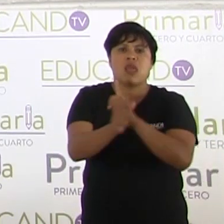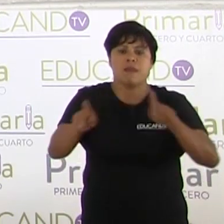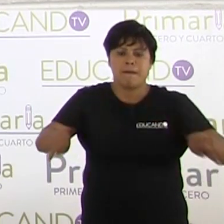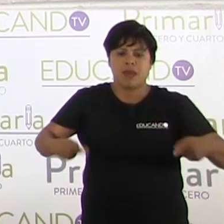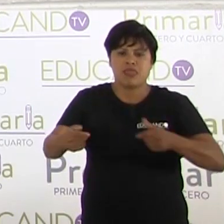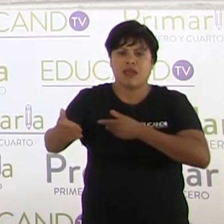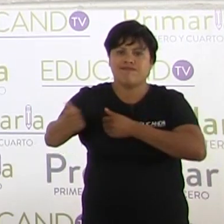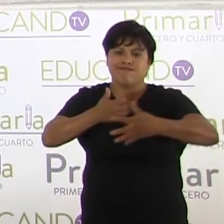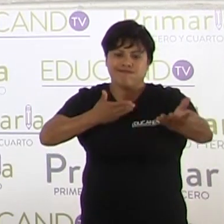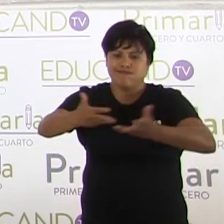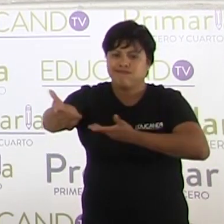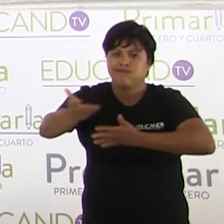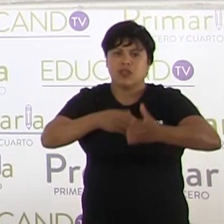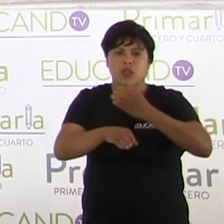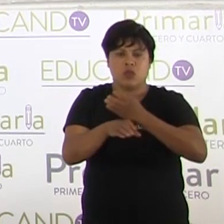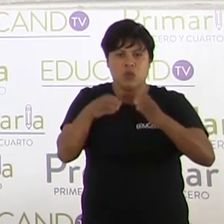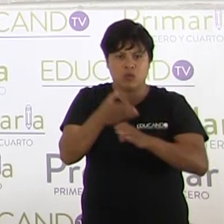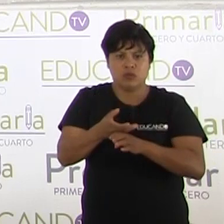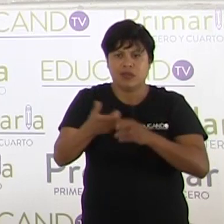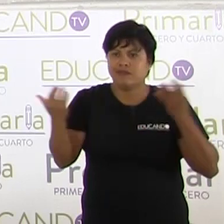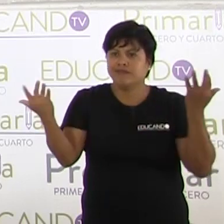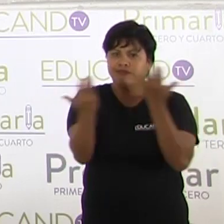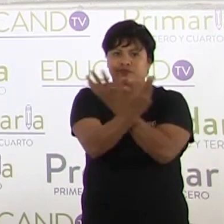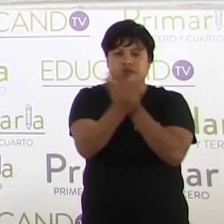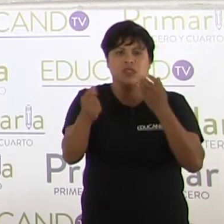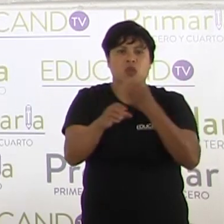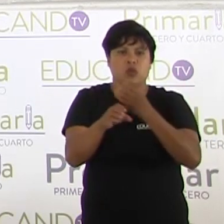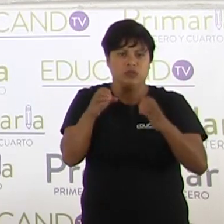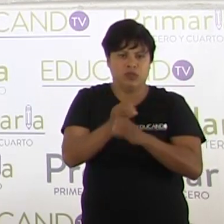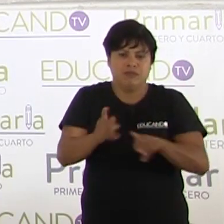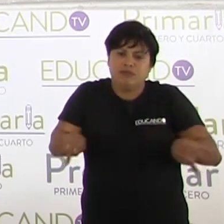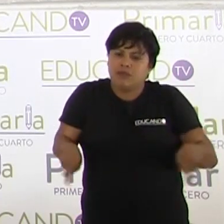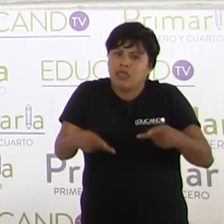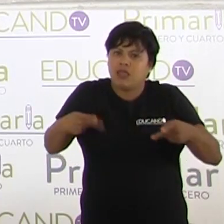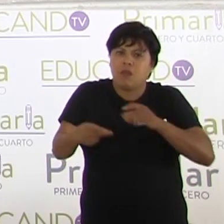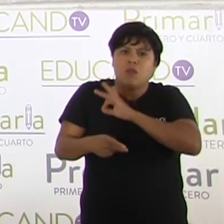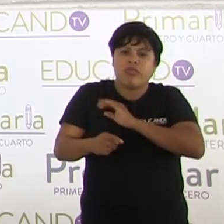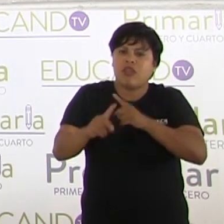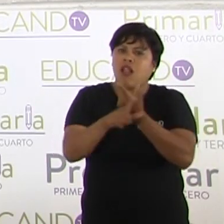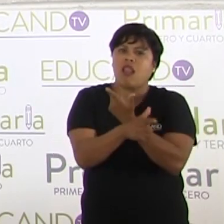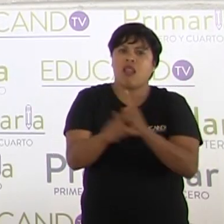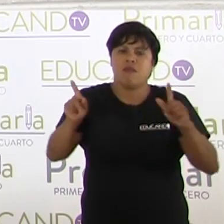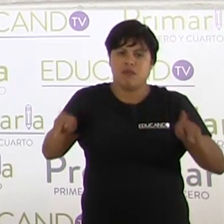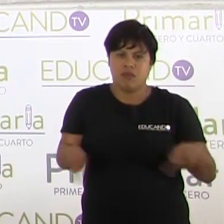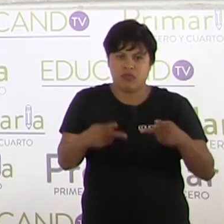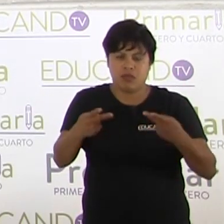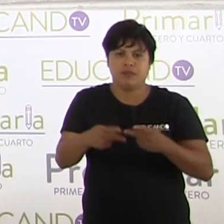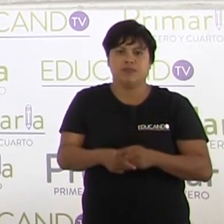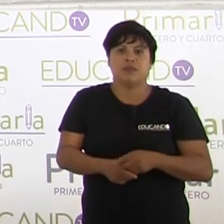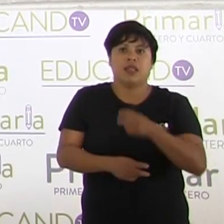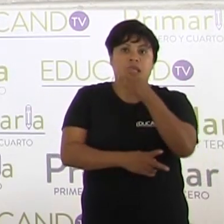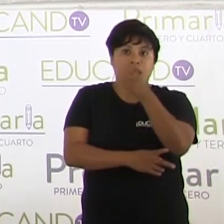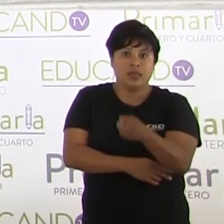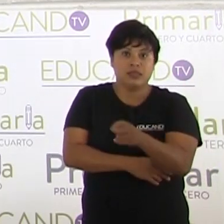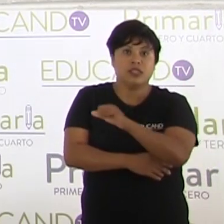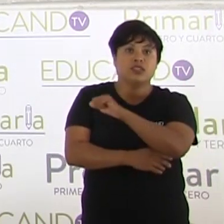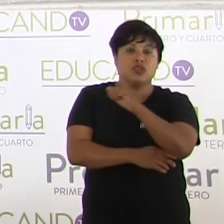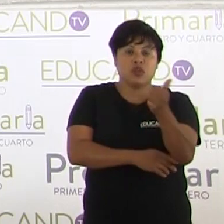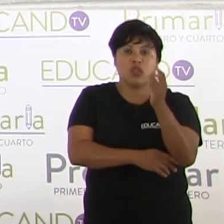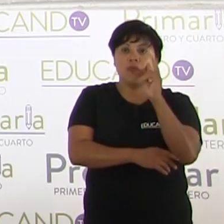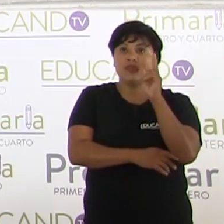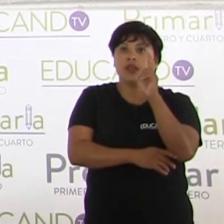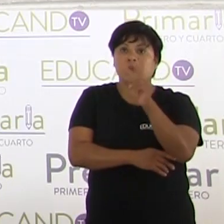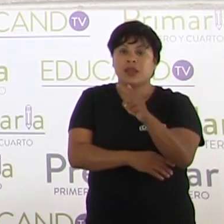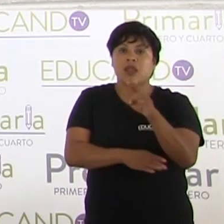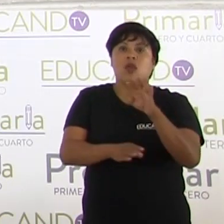intercambio de productos y de mercancías. Y por otro sendero teórico se va